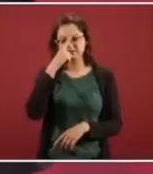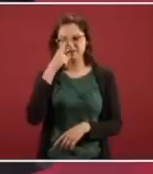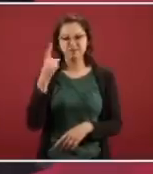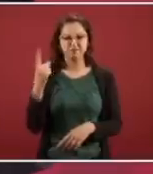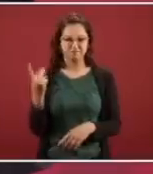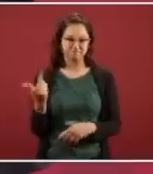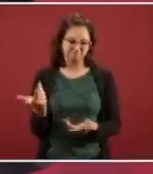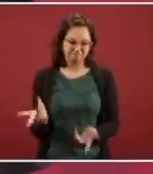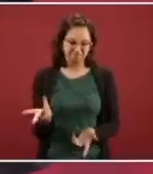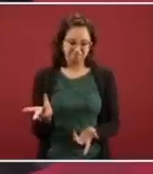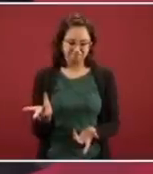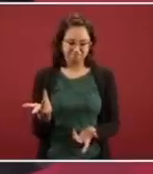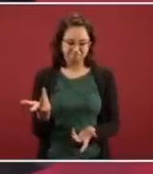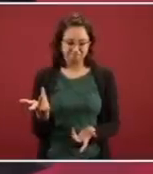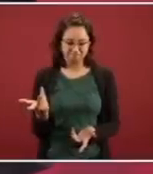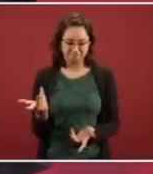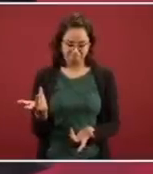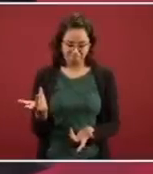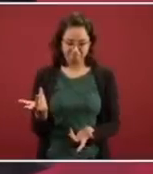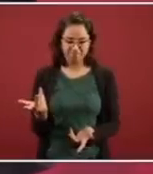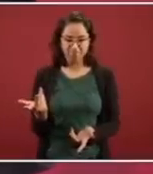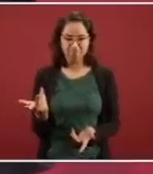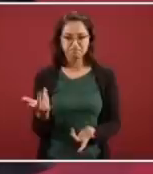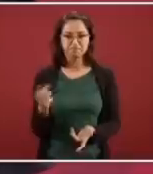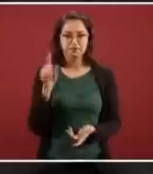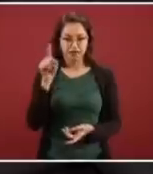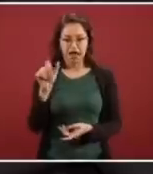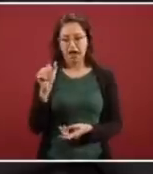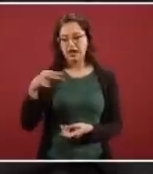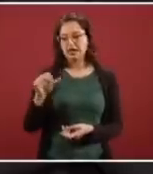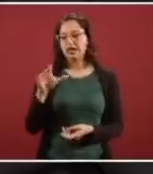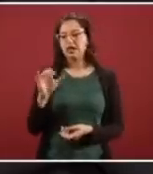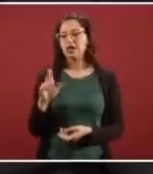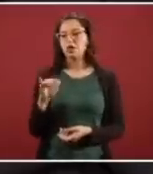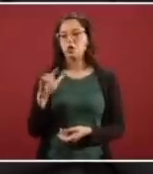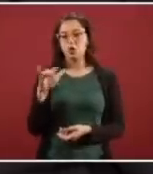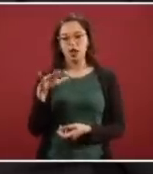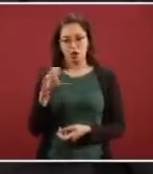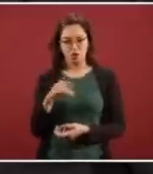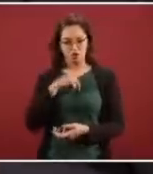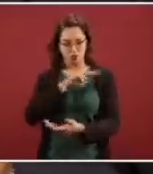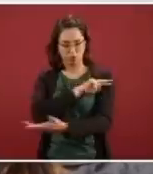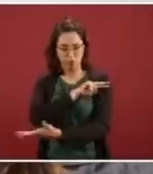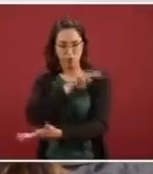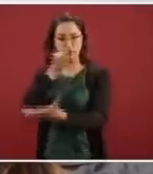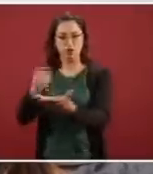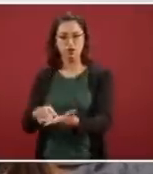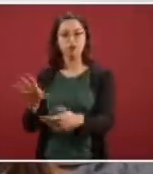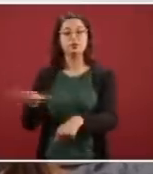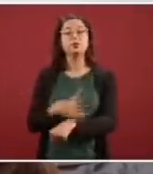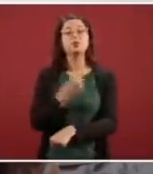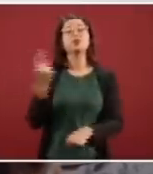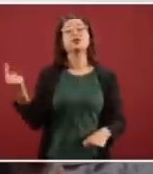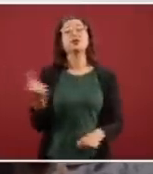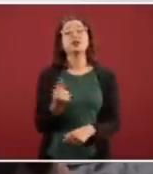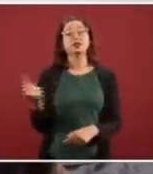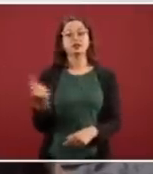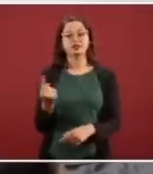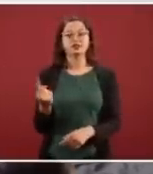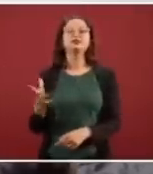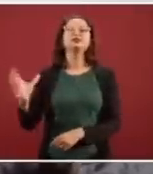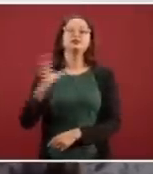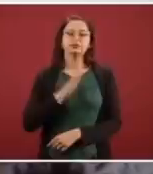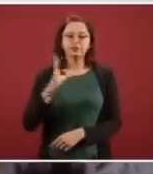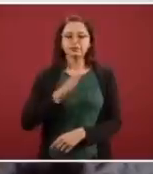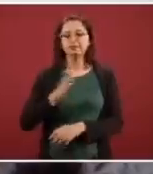y vamos a estar en Anenecuilco, porque se están llevando a cabo